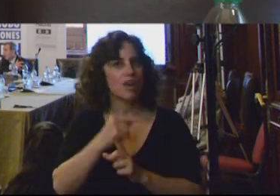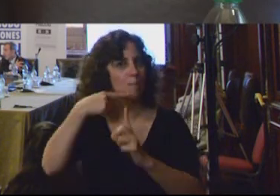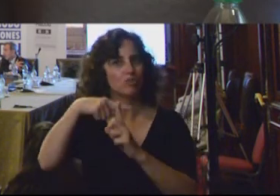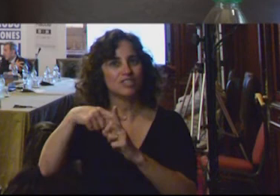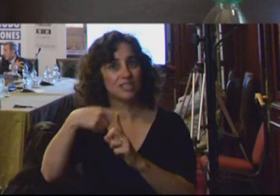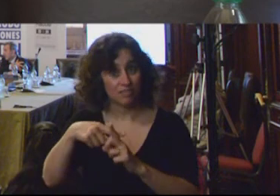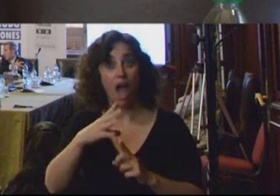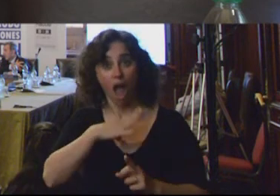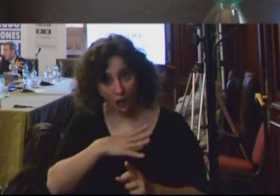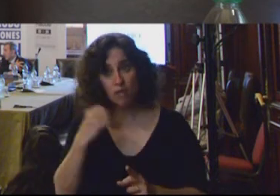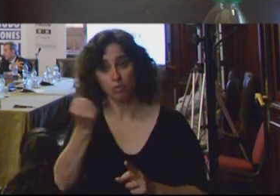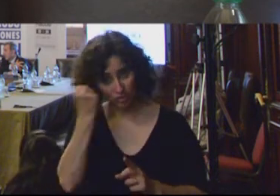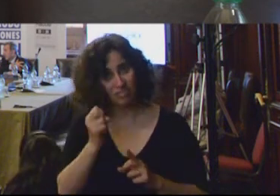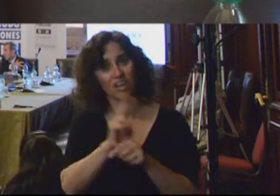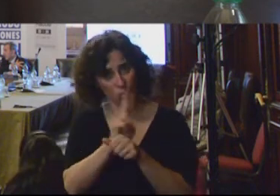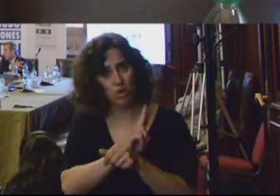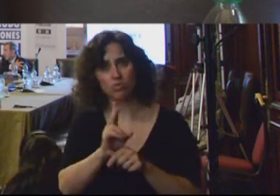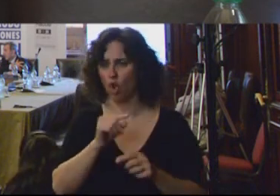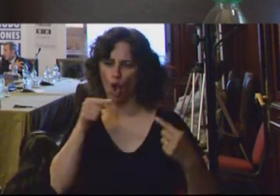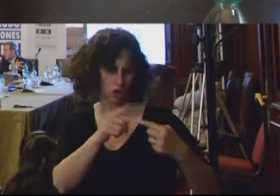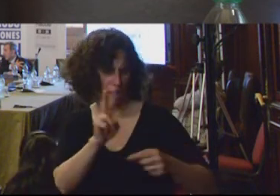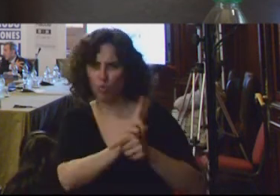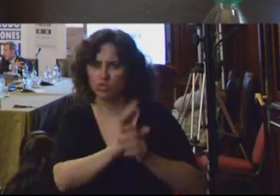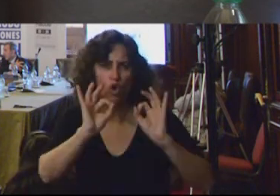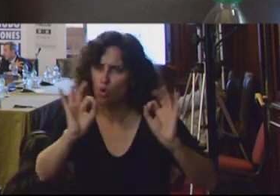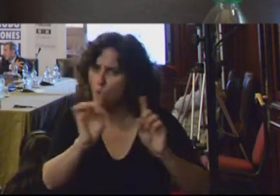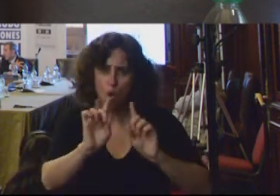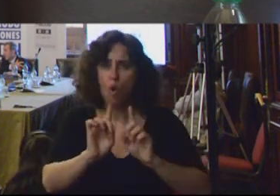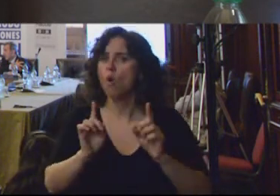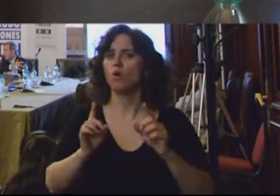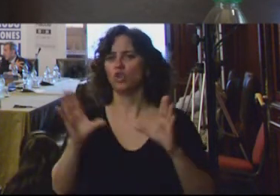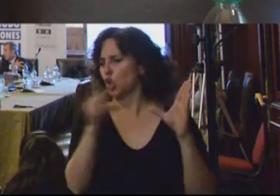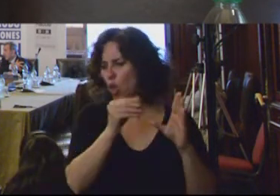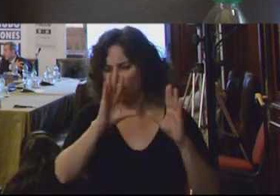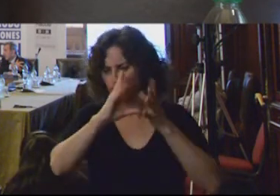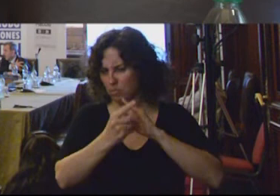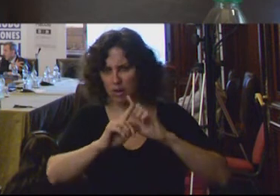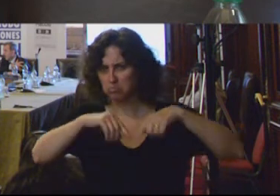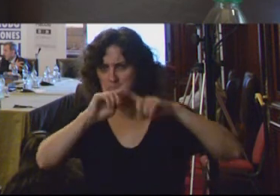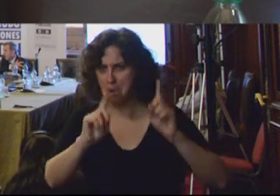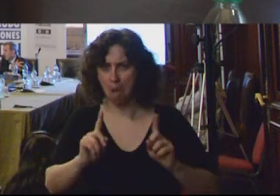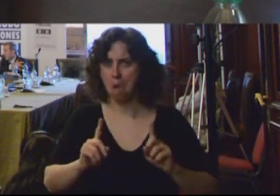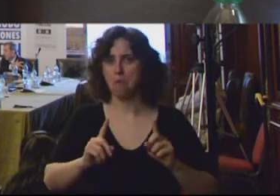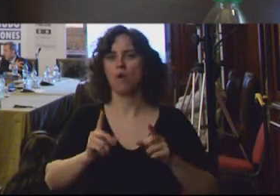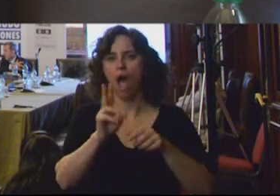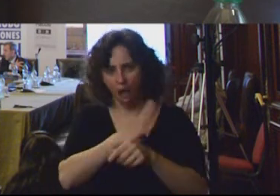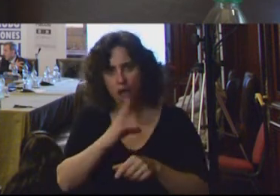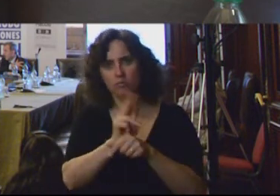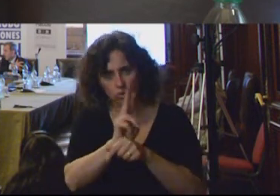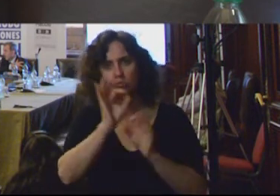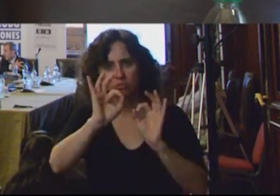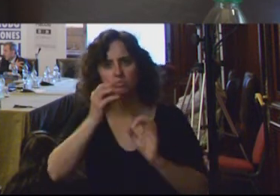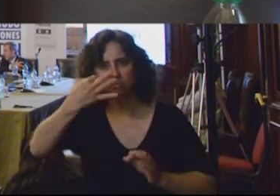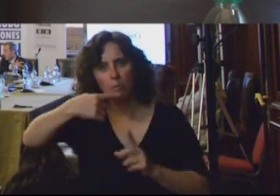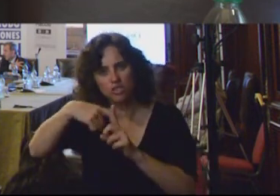sea, tiene que haber algún tipo de regulación. No estamos en contra de todo tipo de regulación sobre los medios de comunicación. Sin embargo,